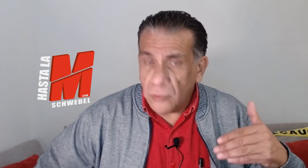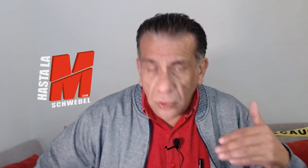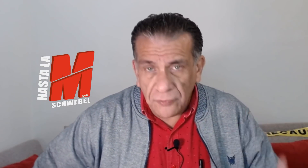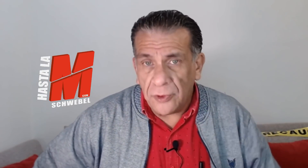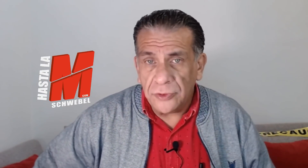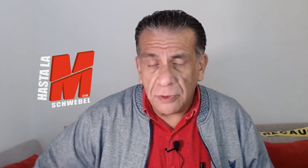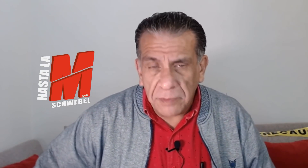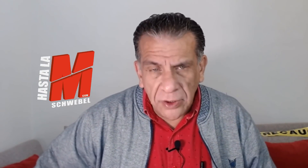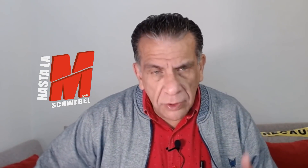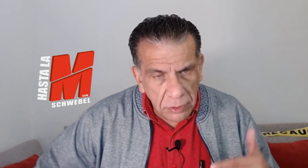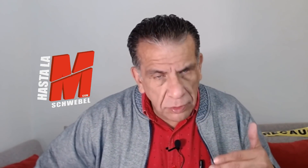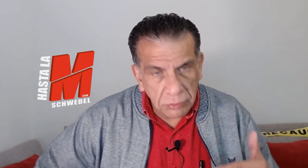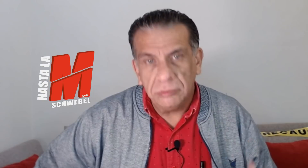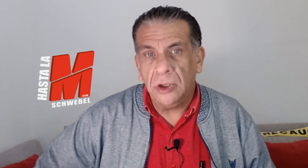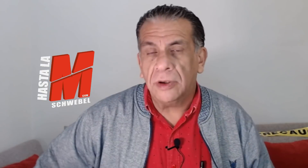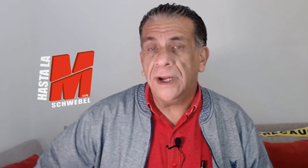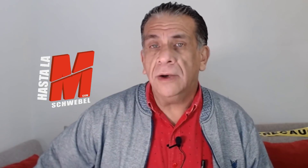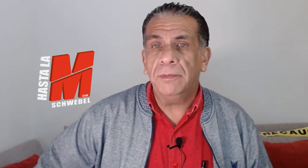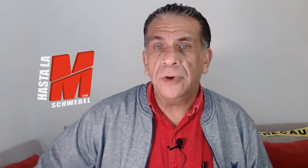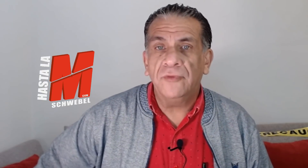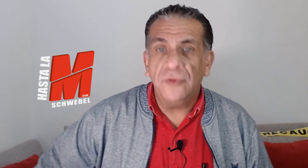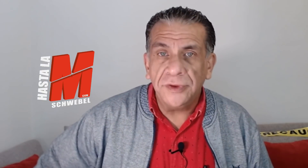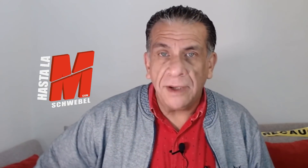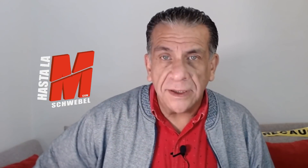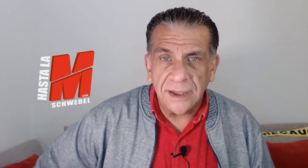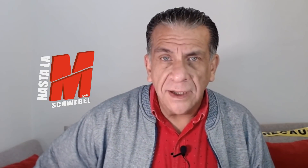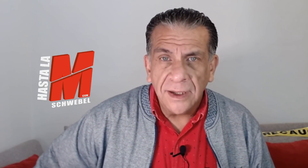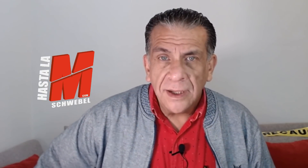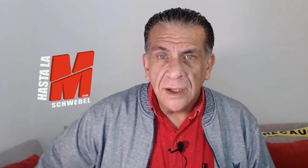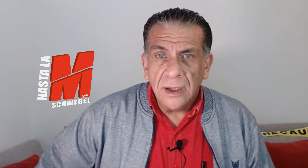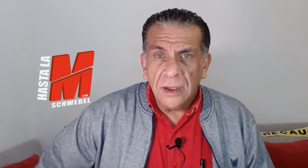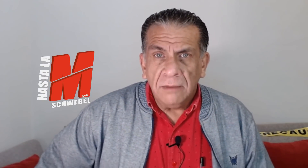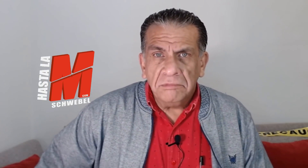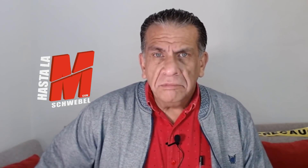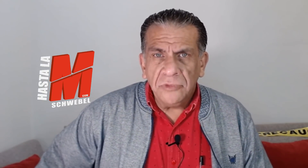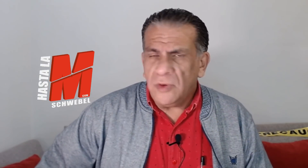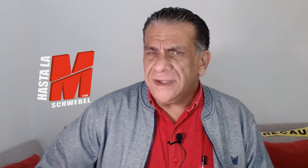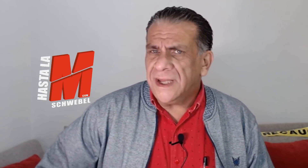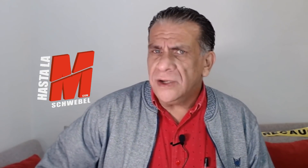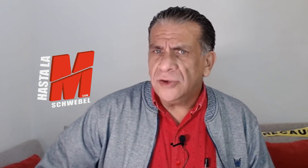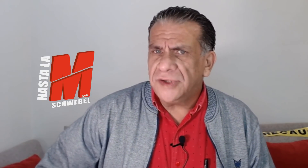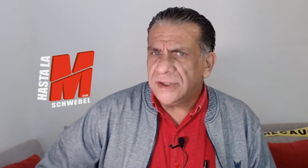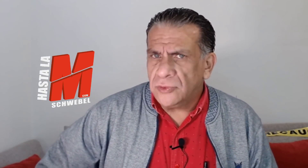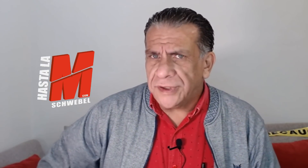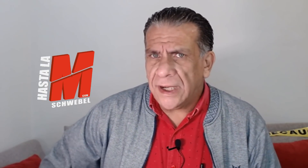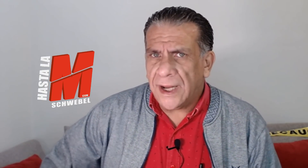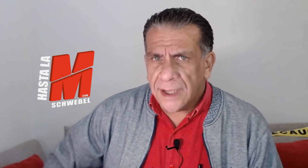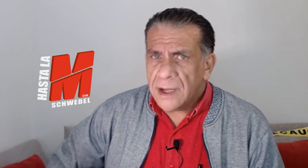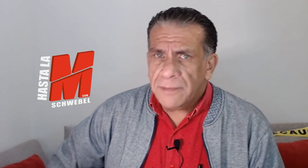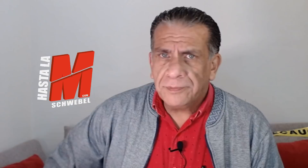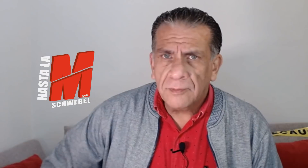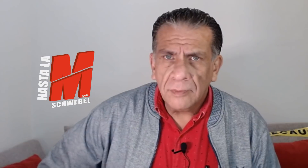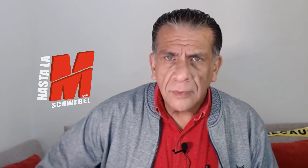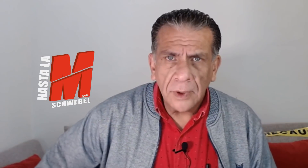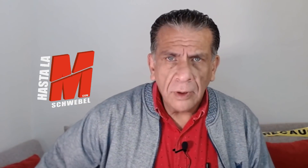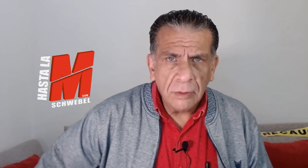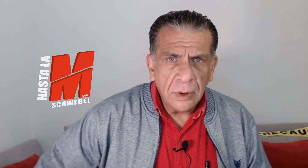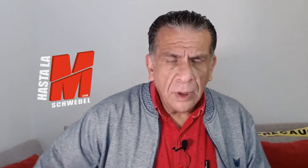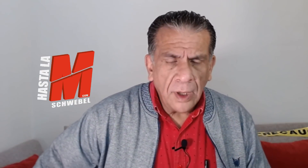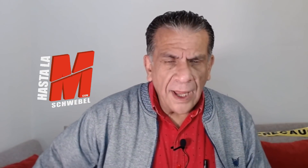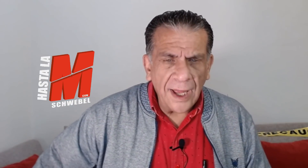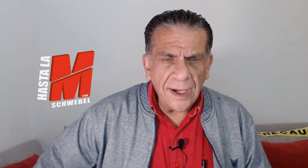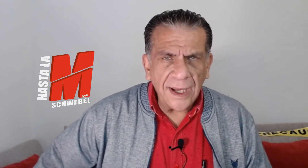muy fondo pero lo creo profundamente no es que nos disguste la idea